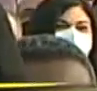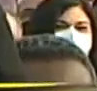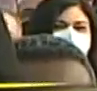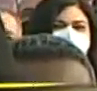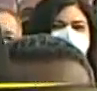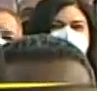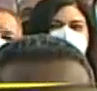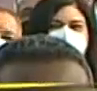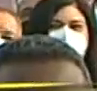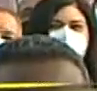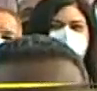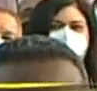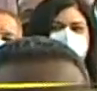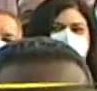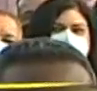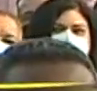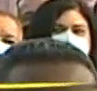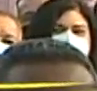¿qué día fue el parto?